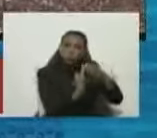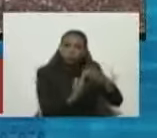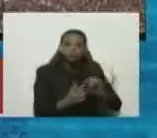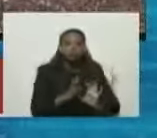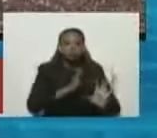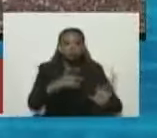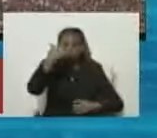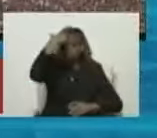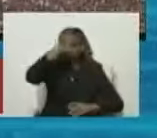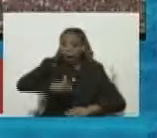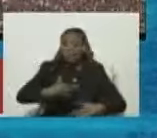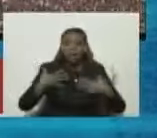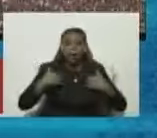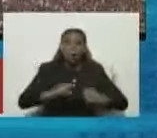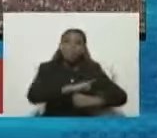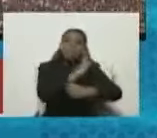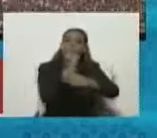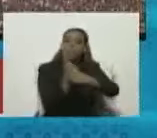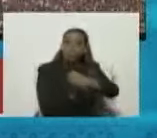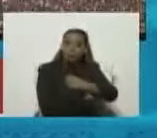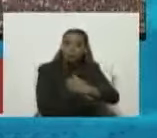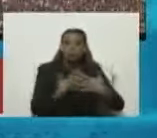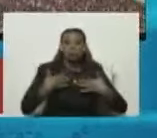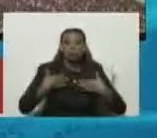Estoy fuerte,